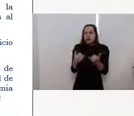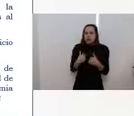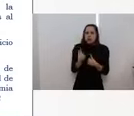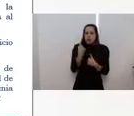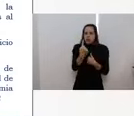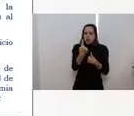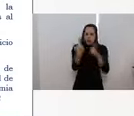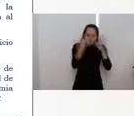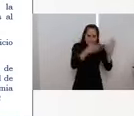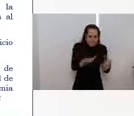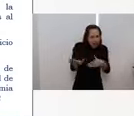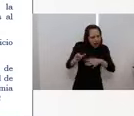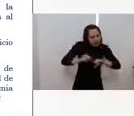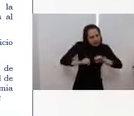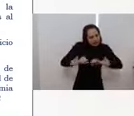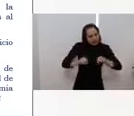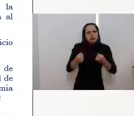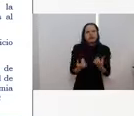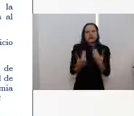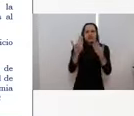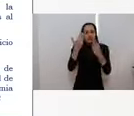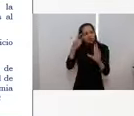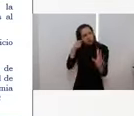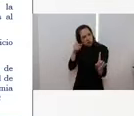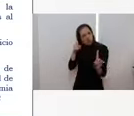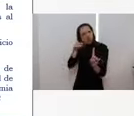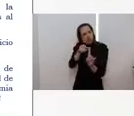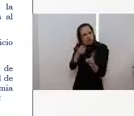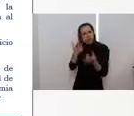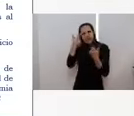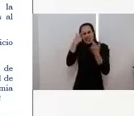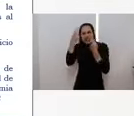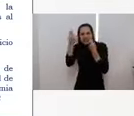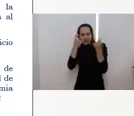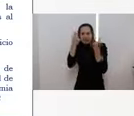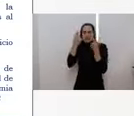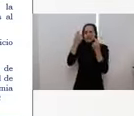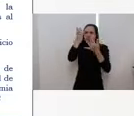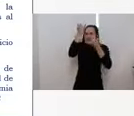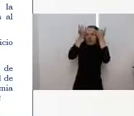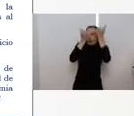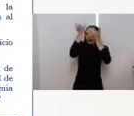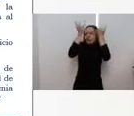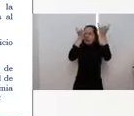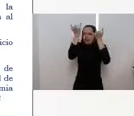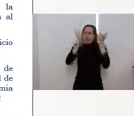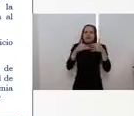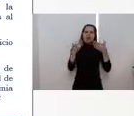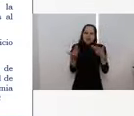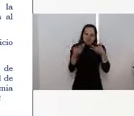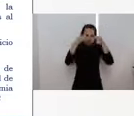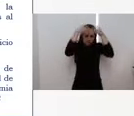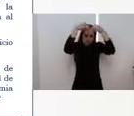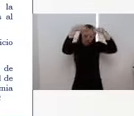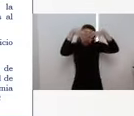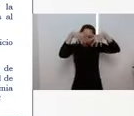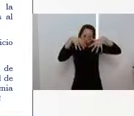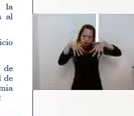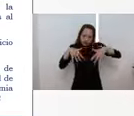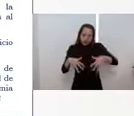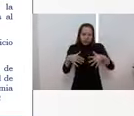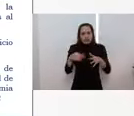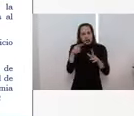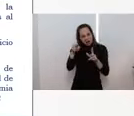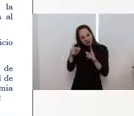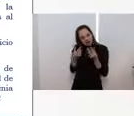acción nos permitió involucrar objetivos estrategias tácticas donde todo el organigrama que teníamos el sistema comando